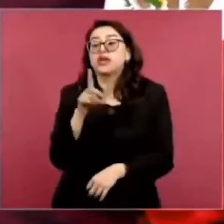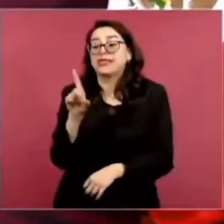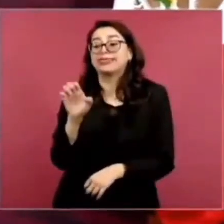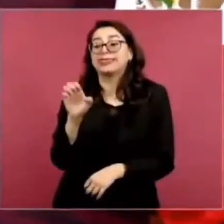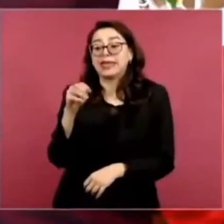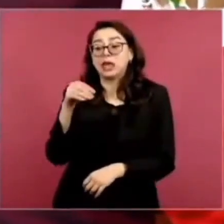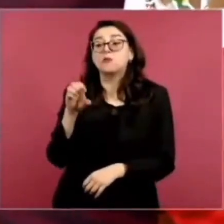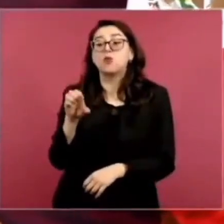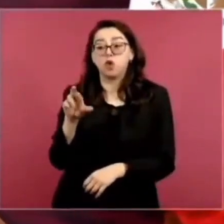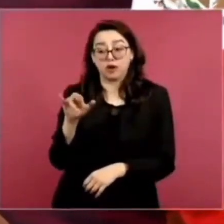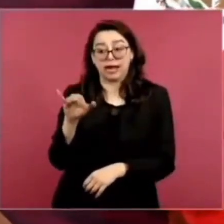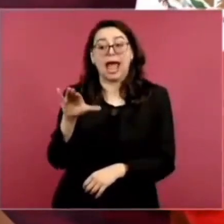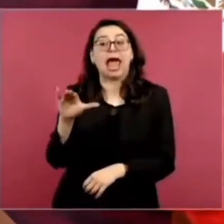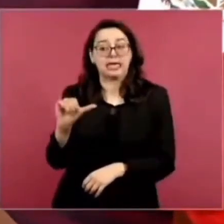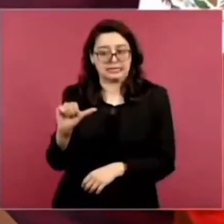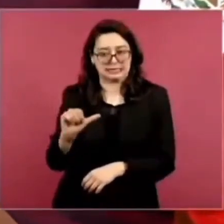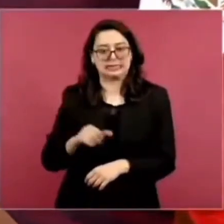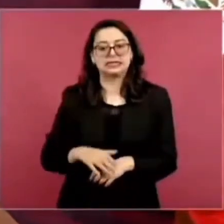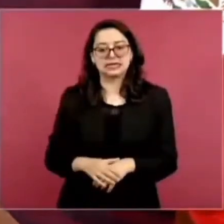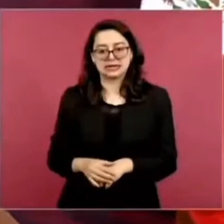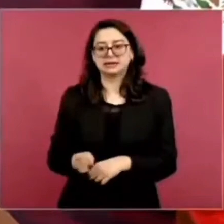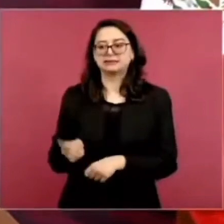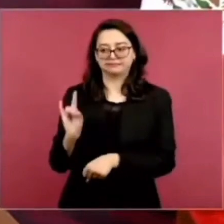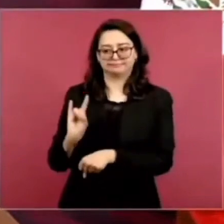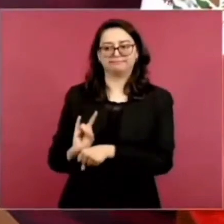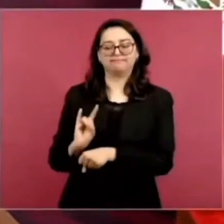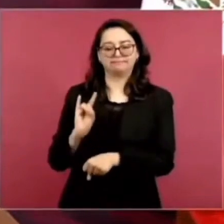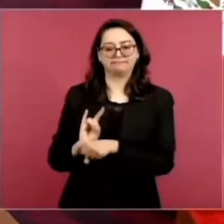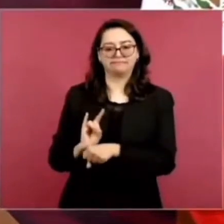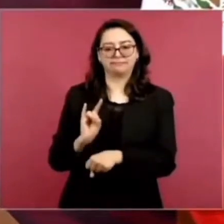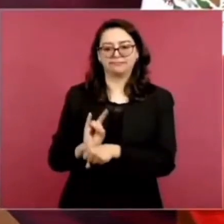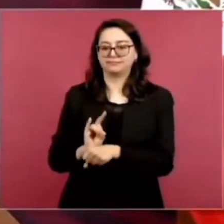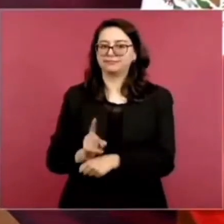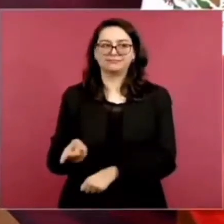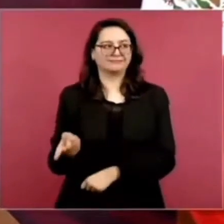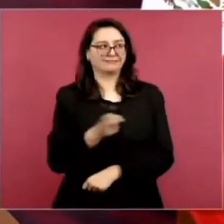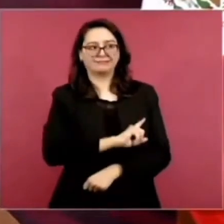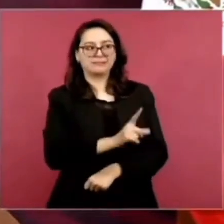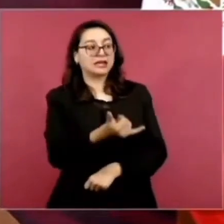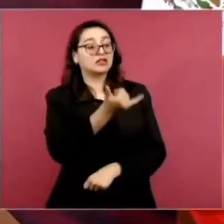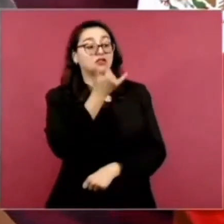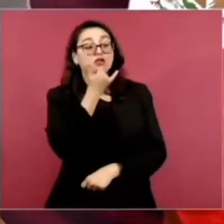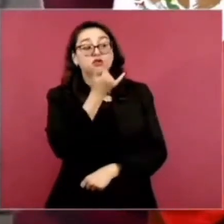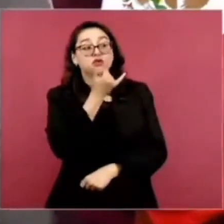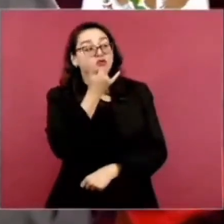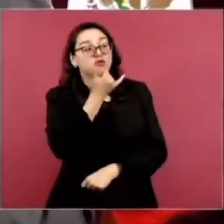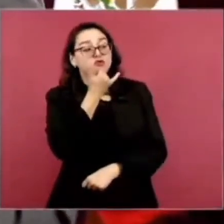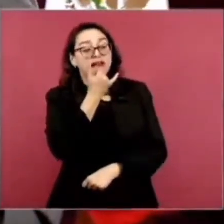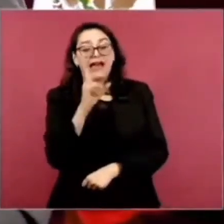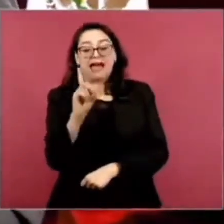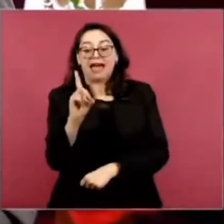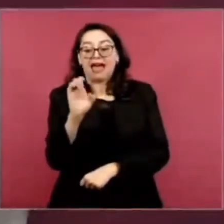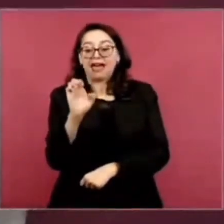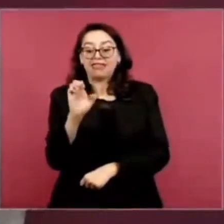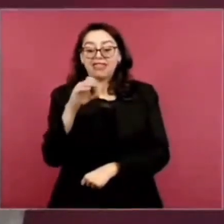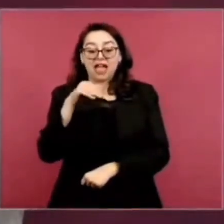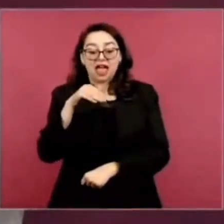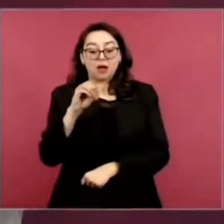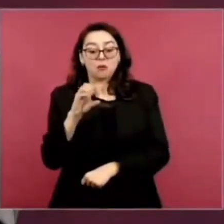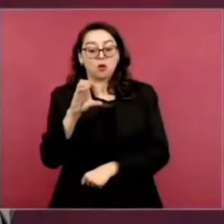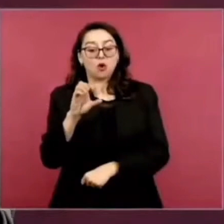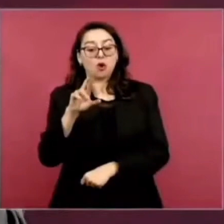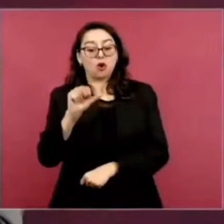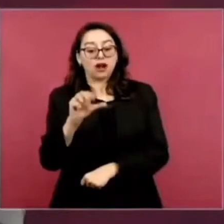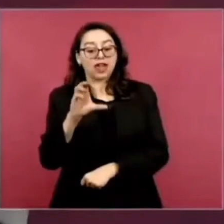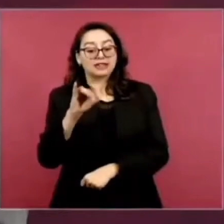opuesto, porque la democracia es el gobierno del pueblo, para el pueblo,